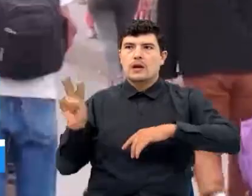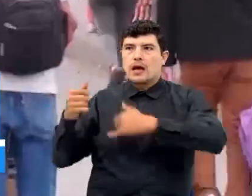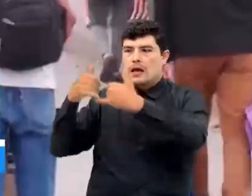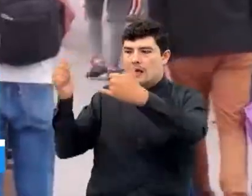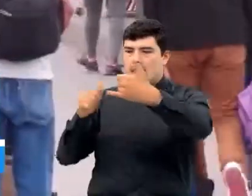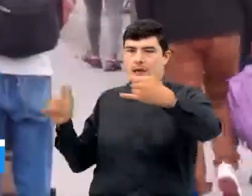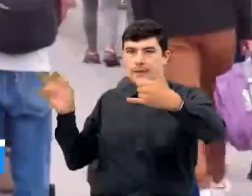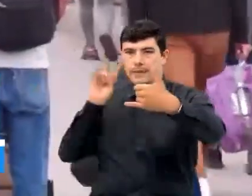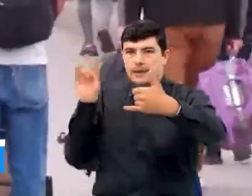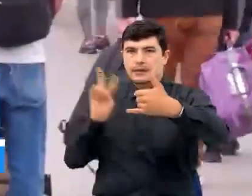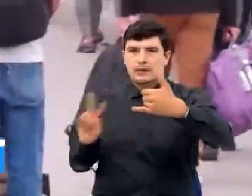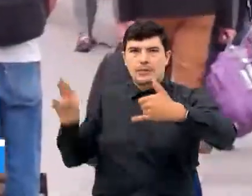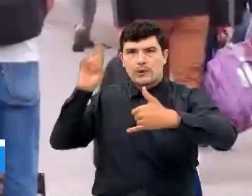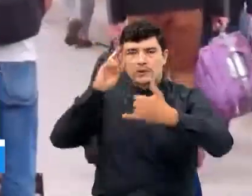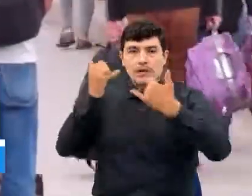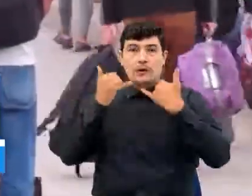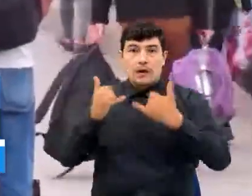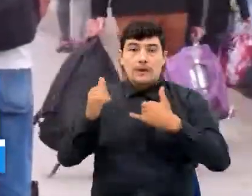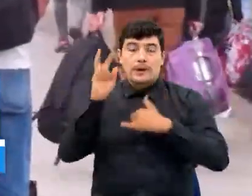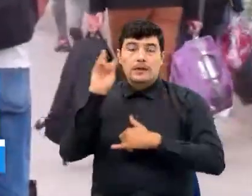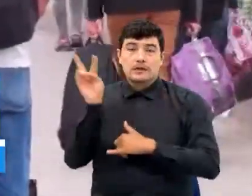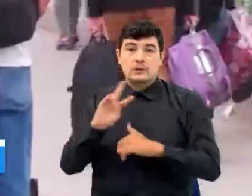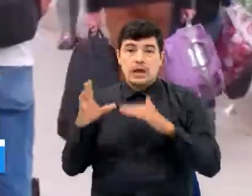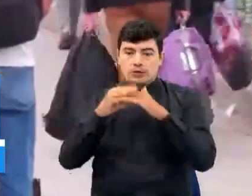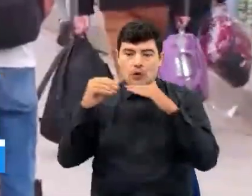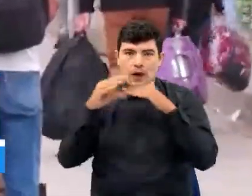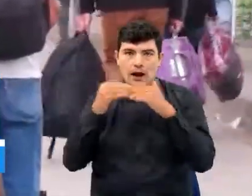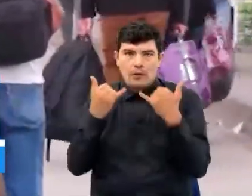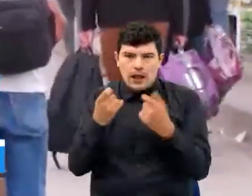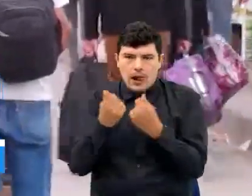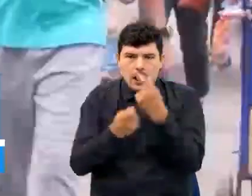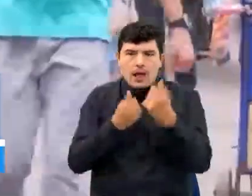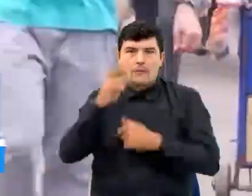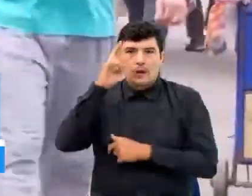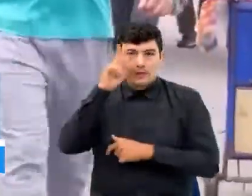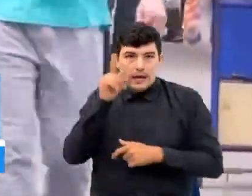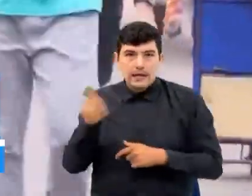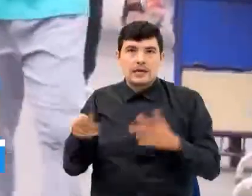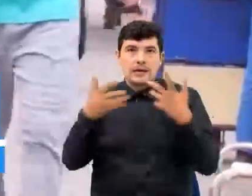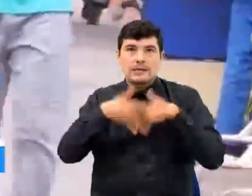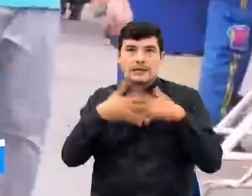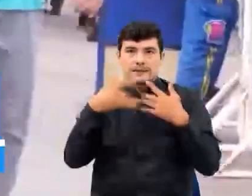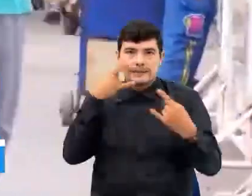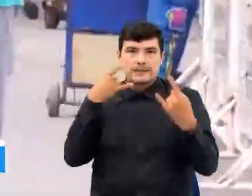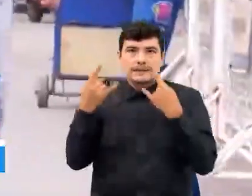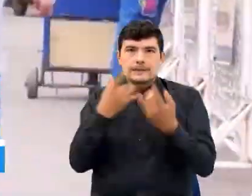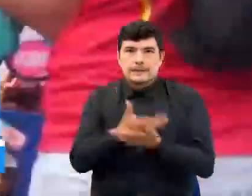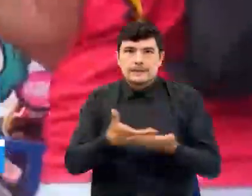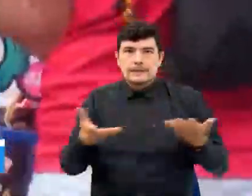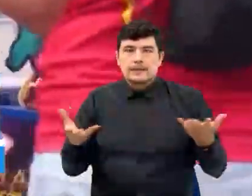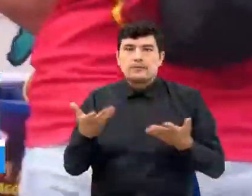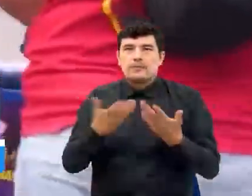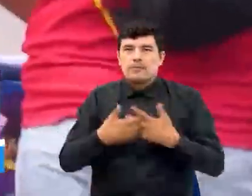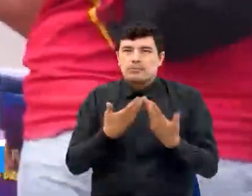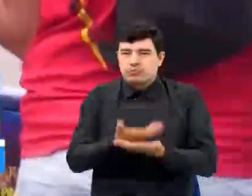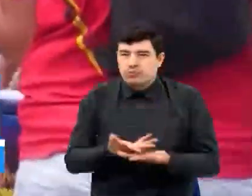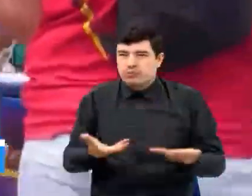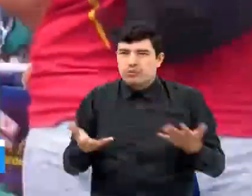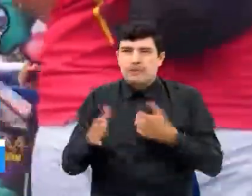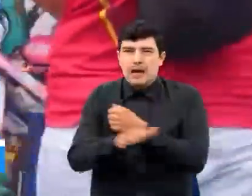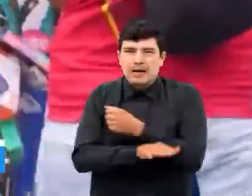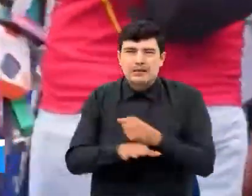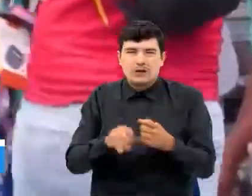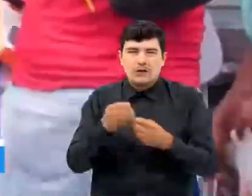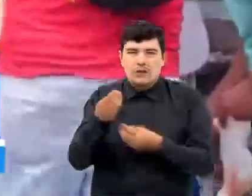Que Venezuela se haya dolarizado genera un efecto colateral donde empresarios se interesan en enviar alimentos o productos básicos de la canasta familiar hacia la